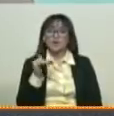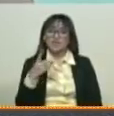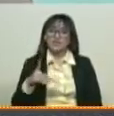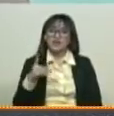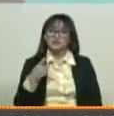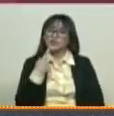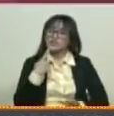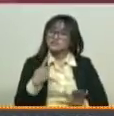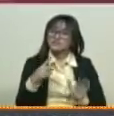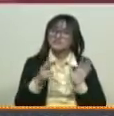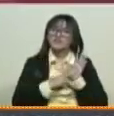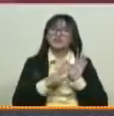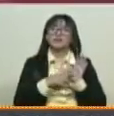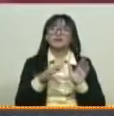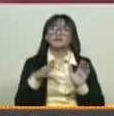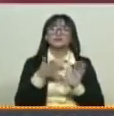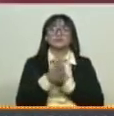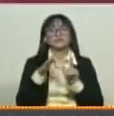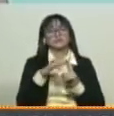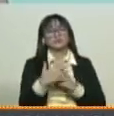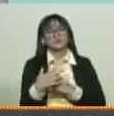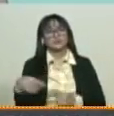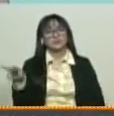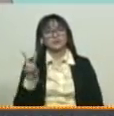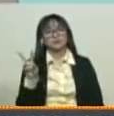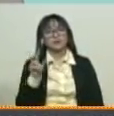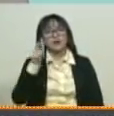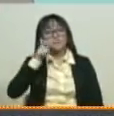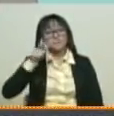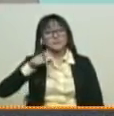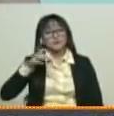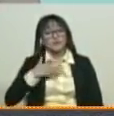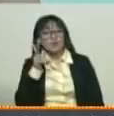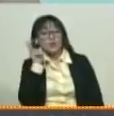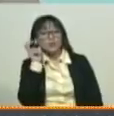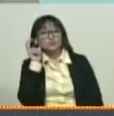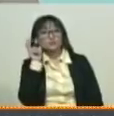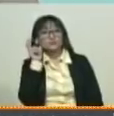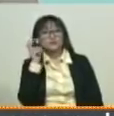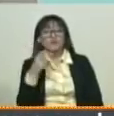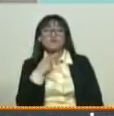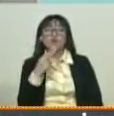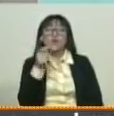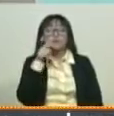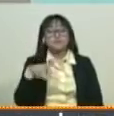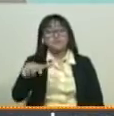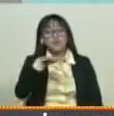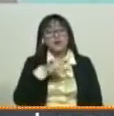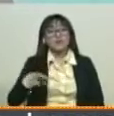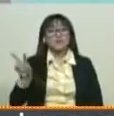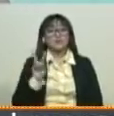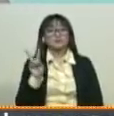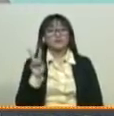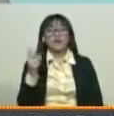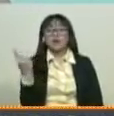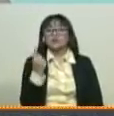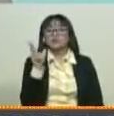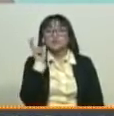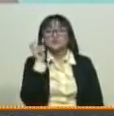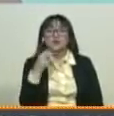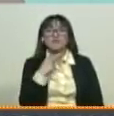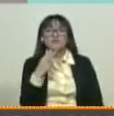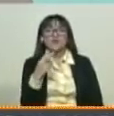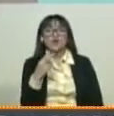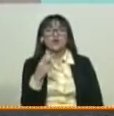a decir su verdad y que la gente pueda también escuchar la voz del pueblo de Venezuela. No solamente escuchar la voz de